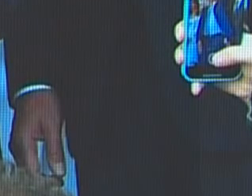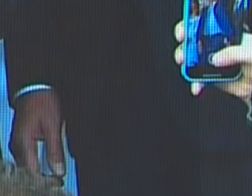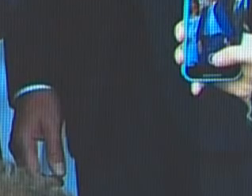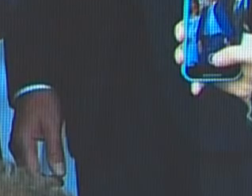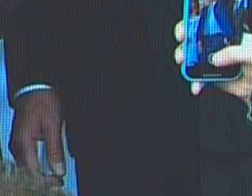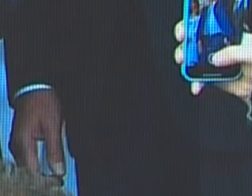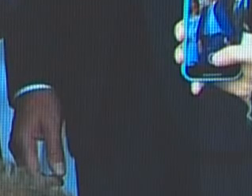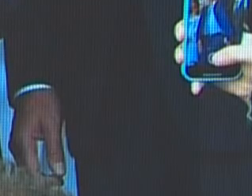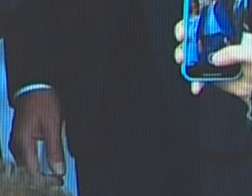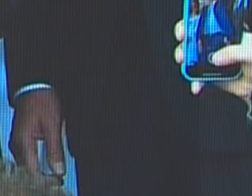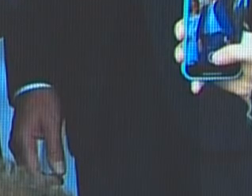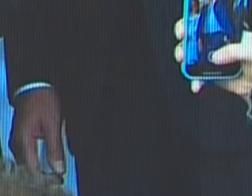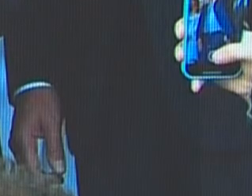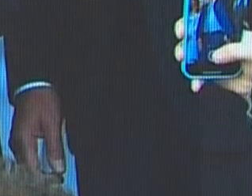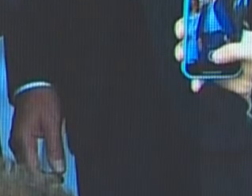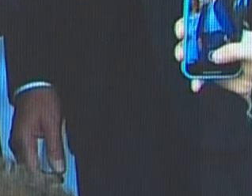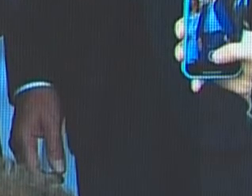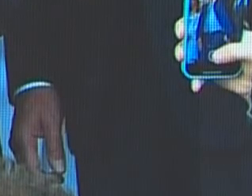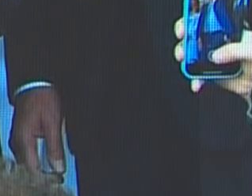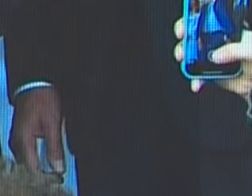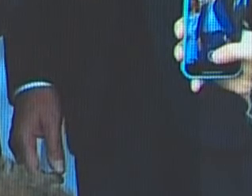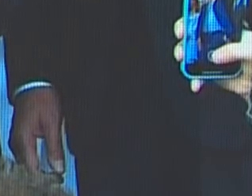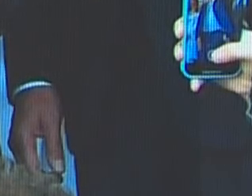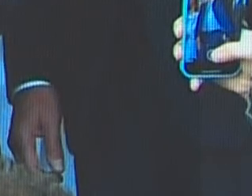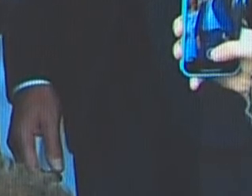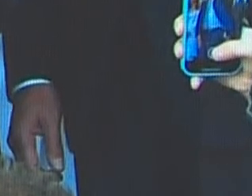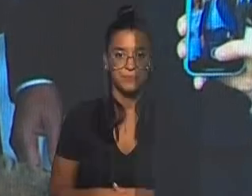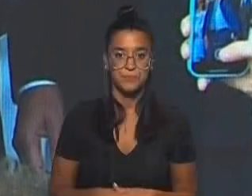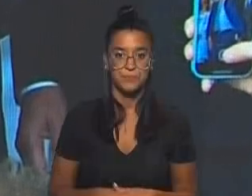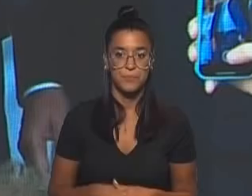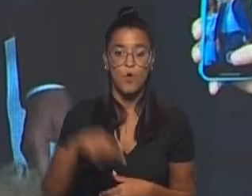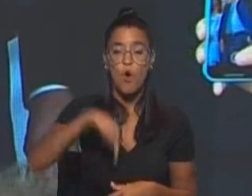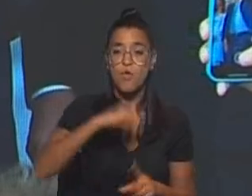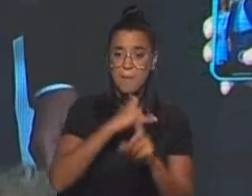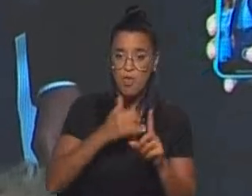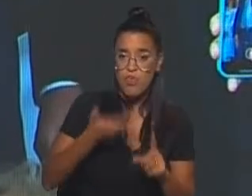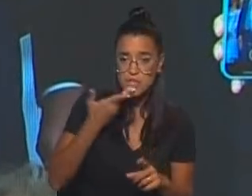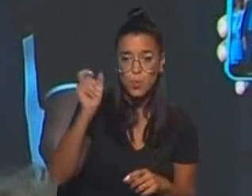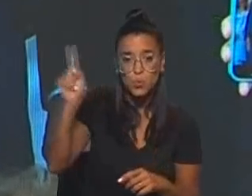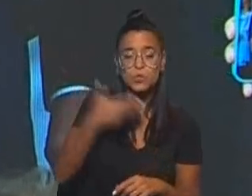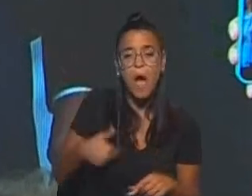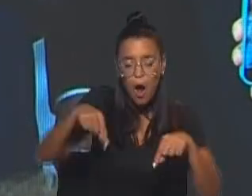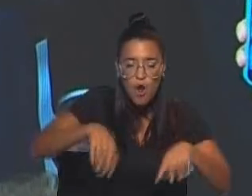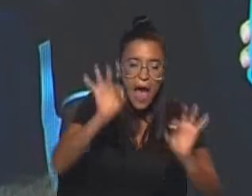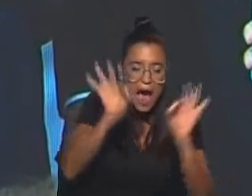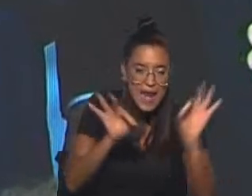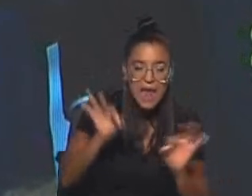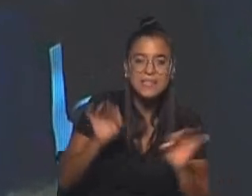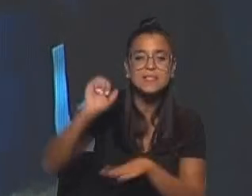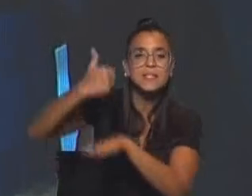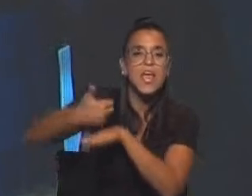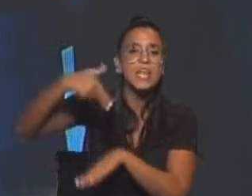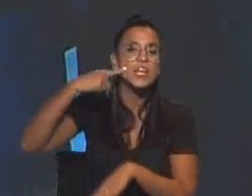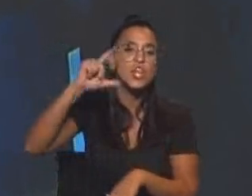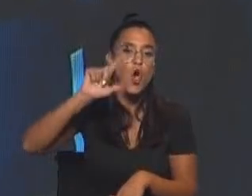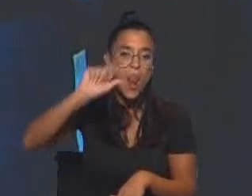Una de las partes centrales entonces del discurso de Alberto Fernández ante la Asamblea Legislativa este mediodía en el Congreso. Vamos a empezar el análisis con Nicolás Fiorentino de lo que